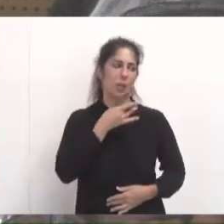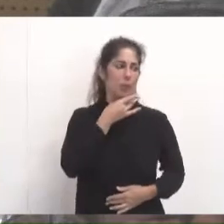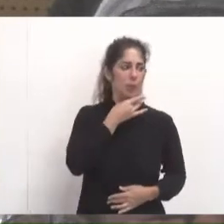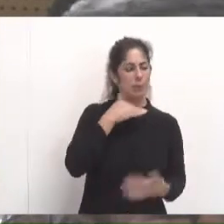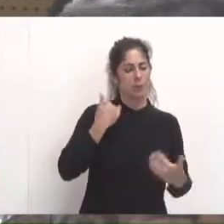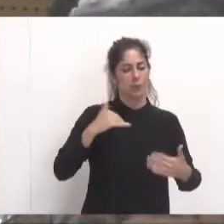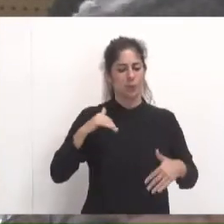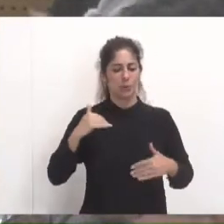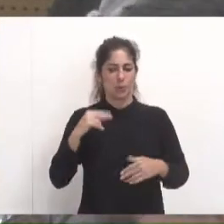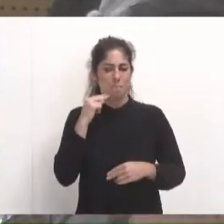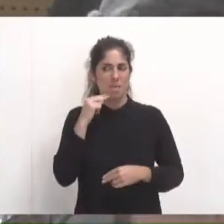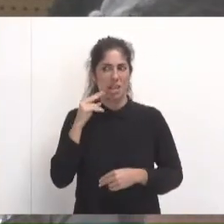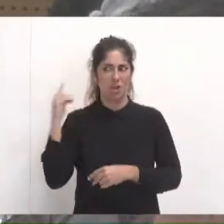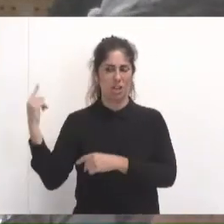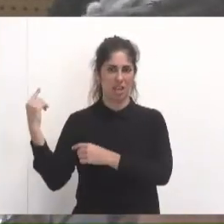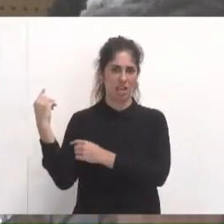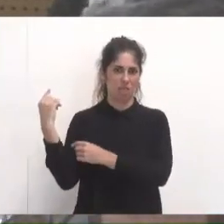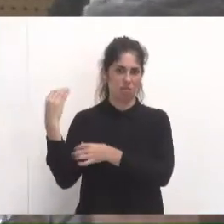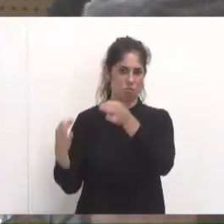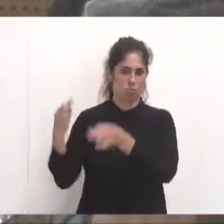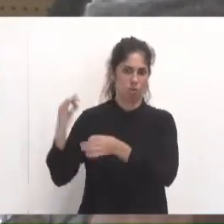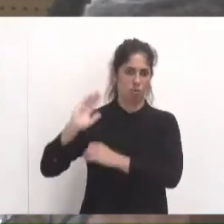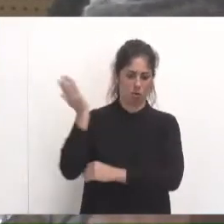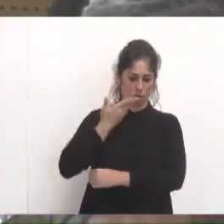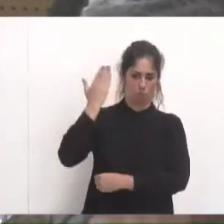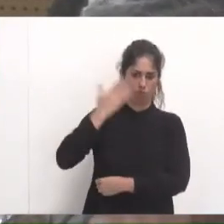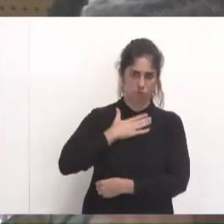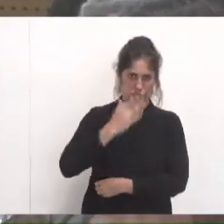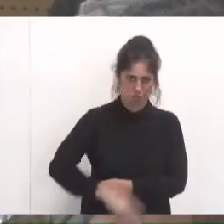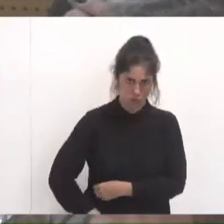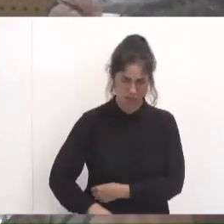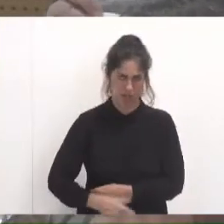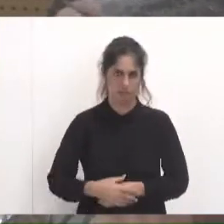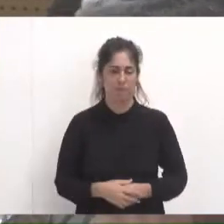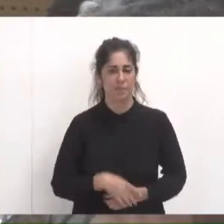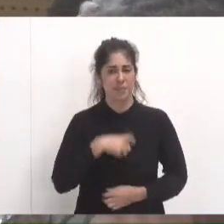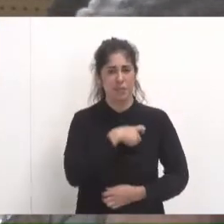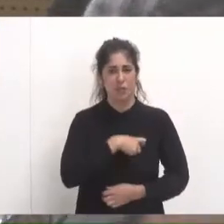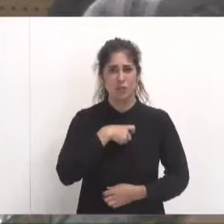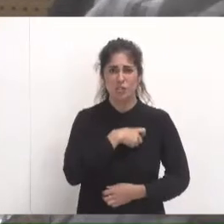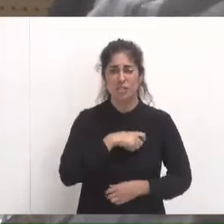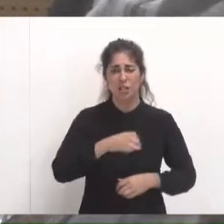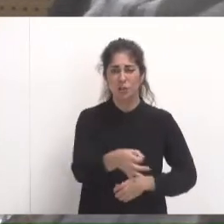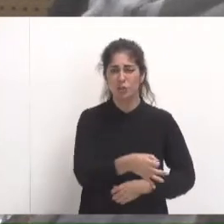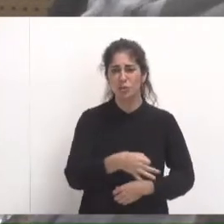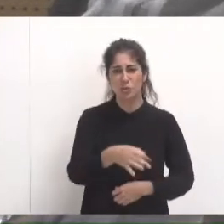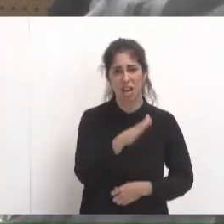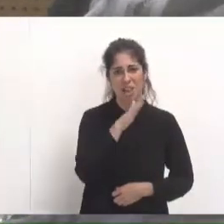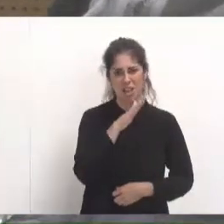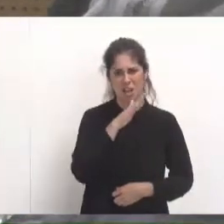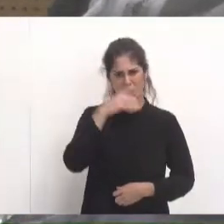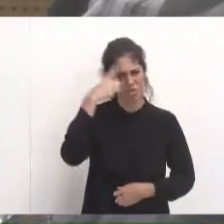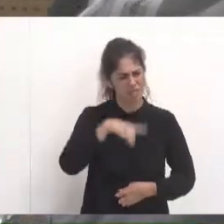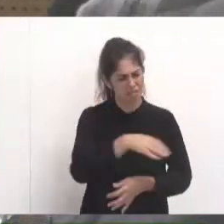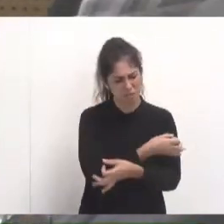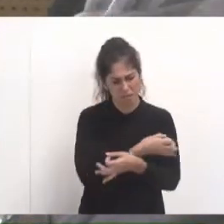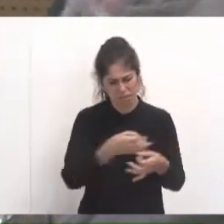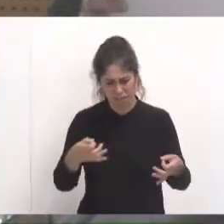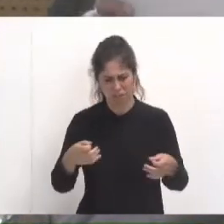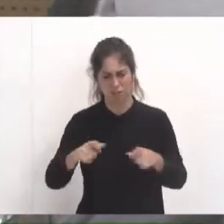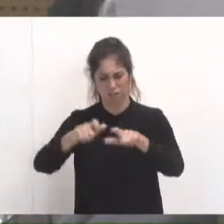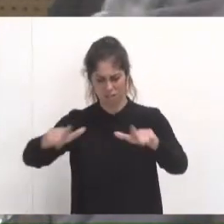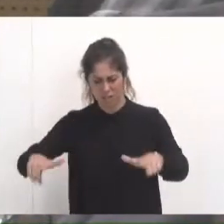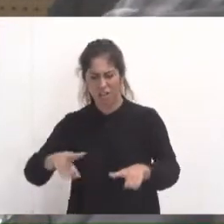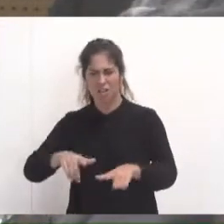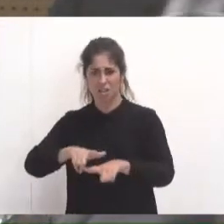Martínez. El Consejo Insular de Agua tenía conocimiento pleno de la existencia del campo de tiro desde su comienzo, como ya hemos